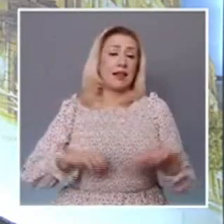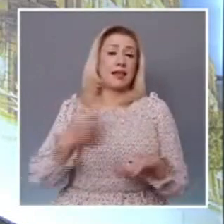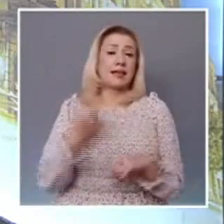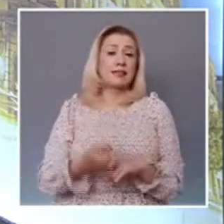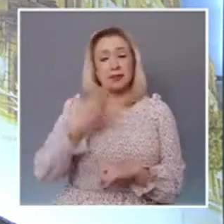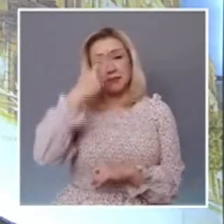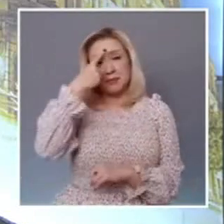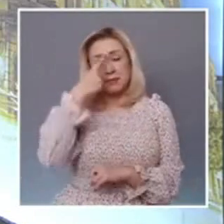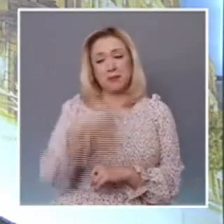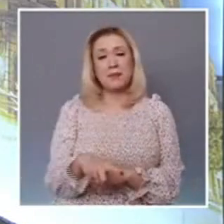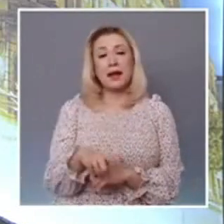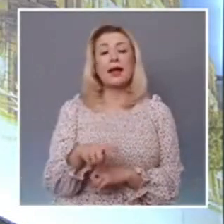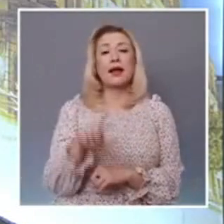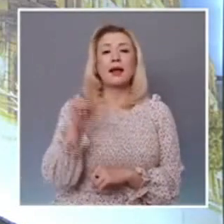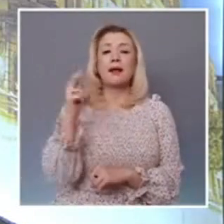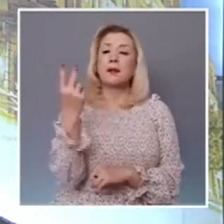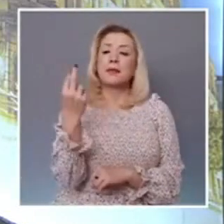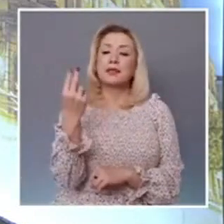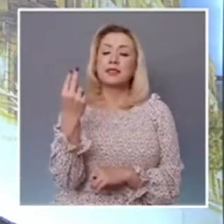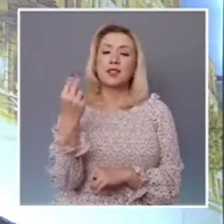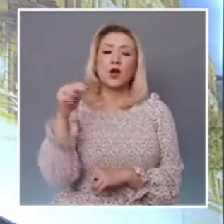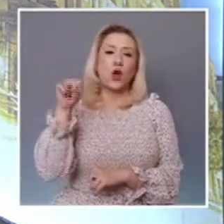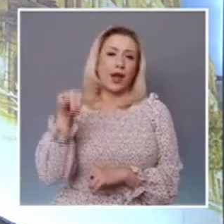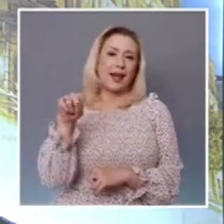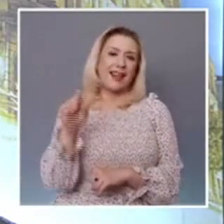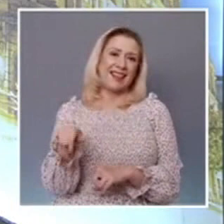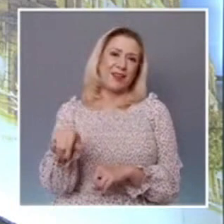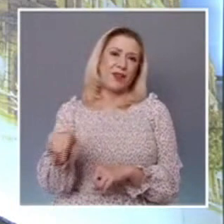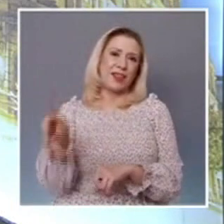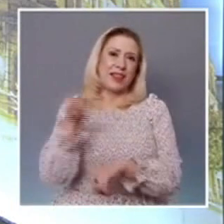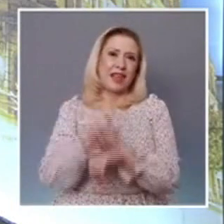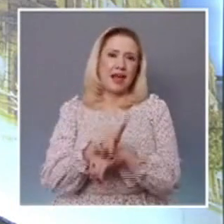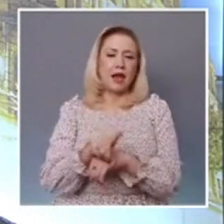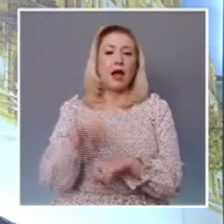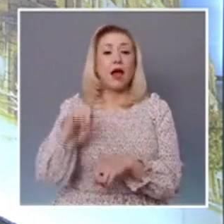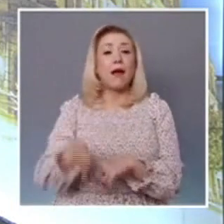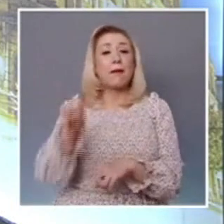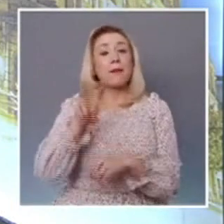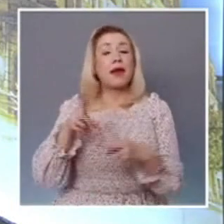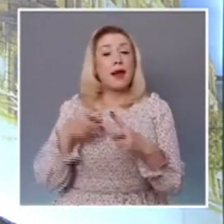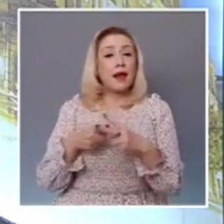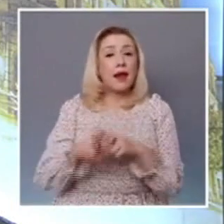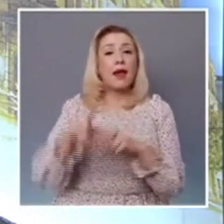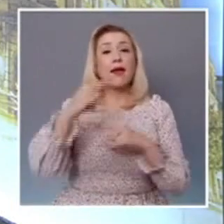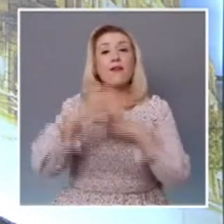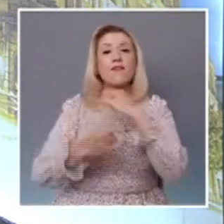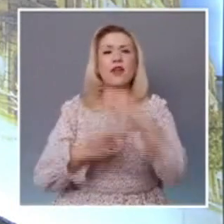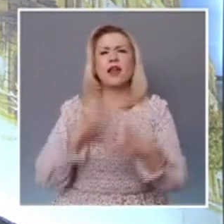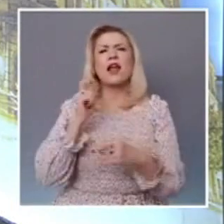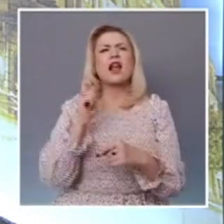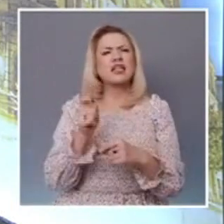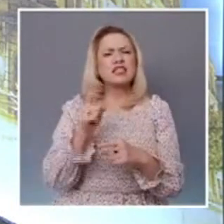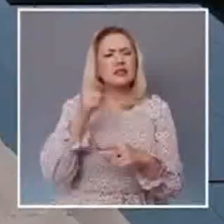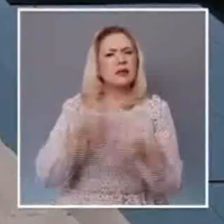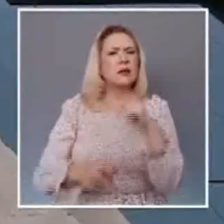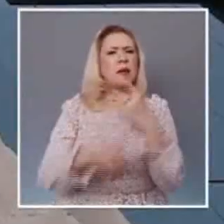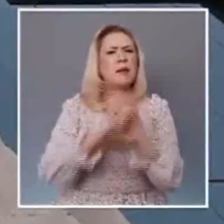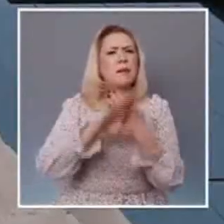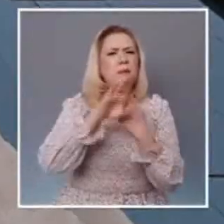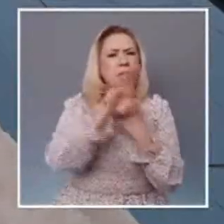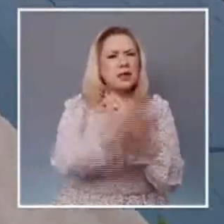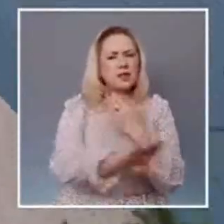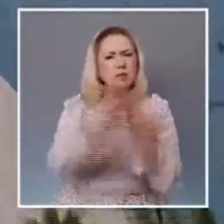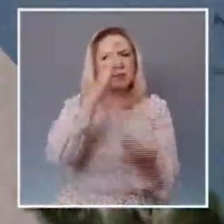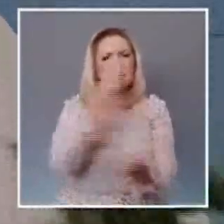del 25N. Y justamente este viernes inicia la Feria por la Prevención y Erradicación de las Violencias del Consejo de la